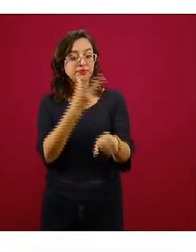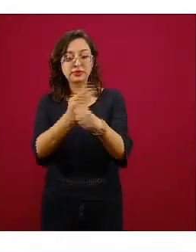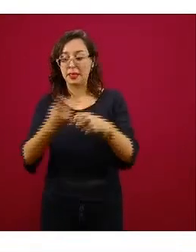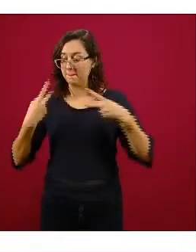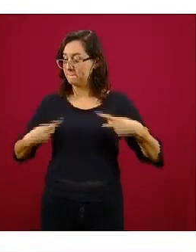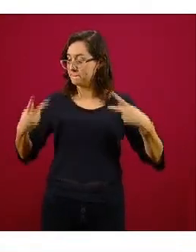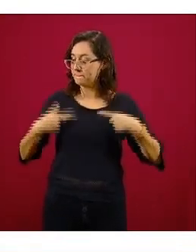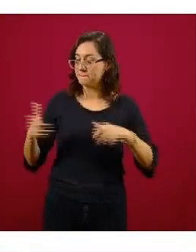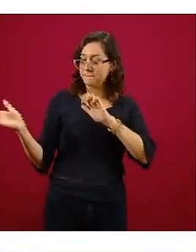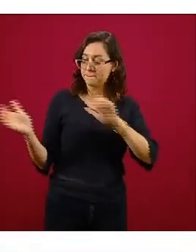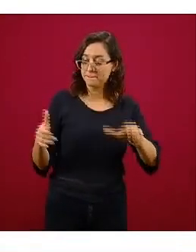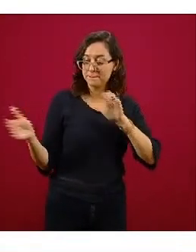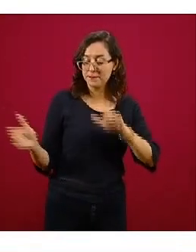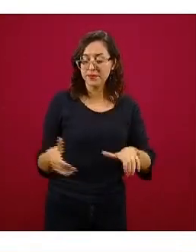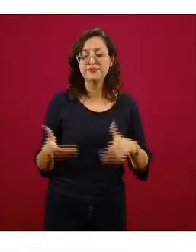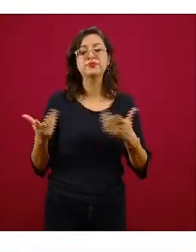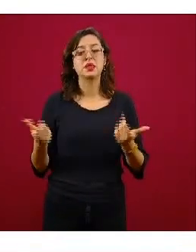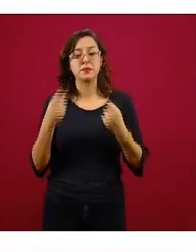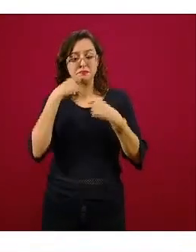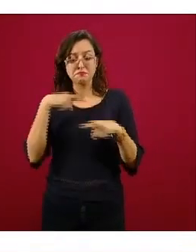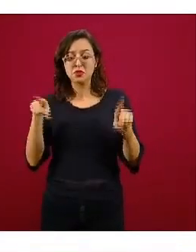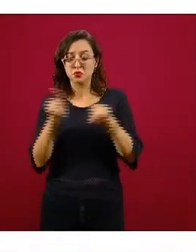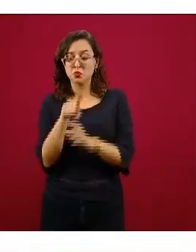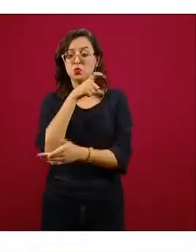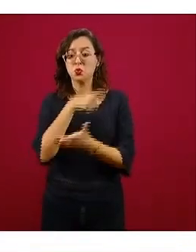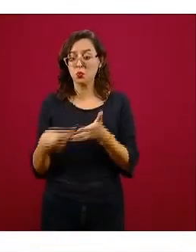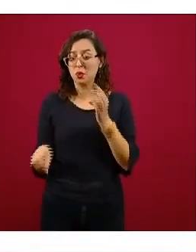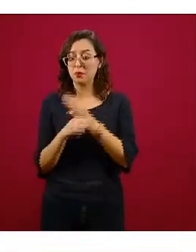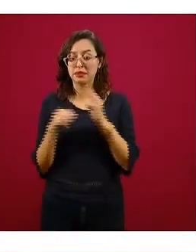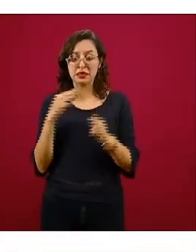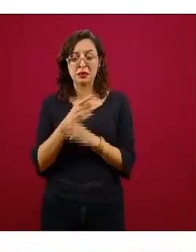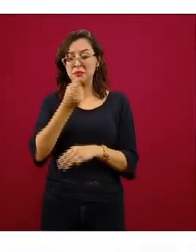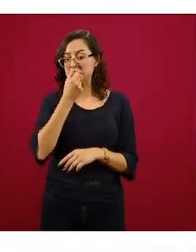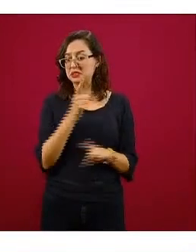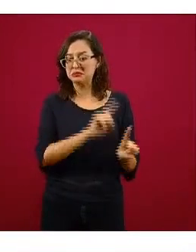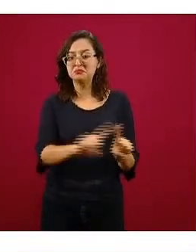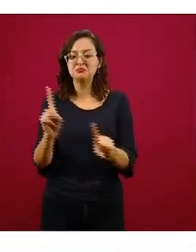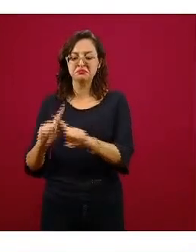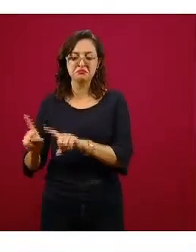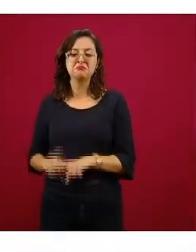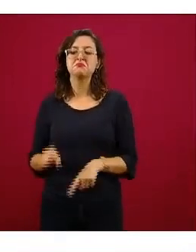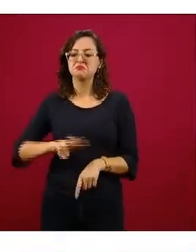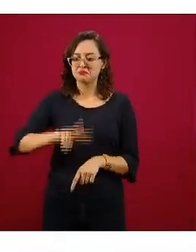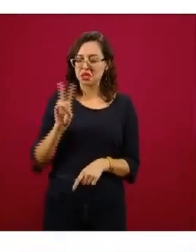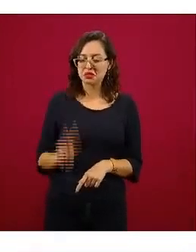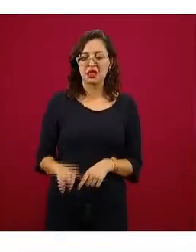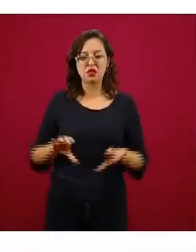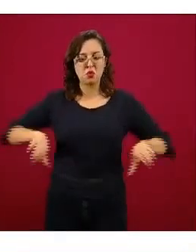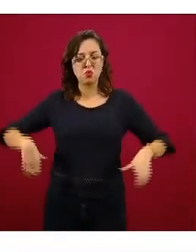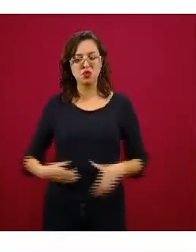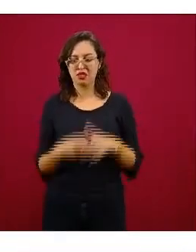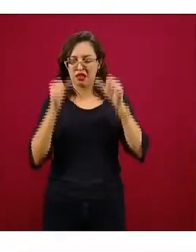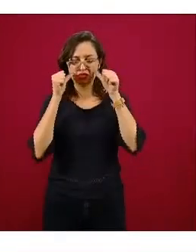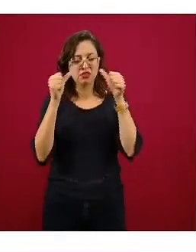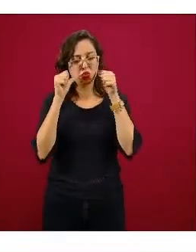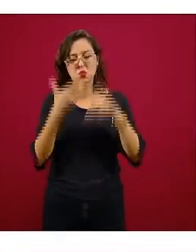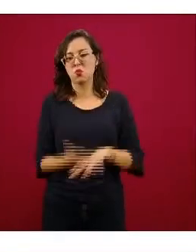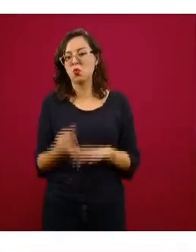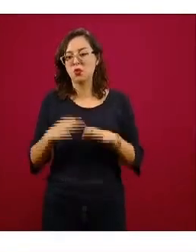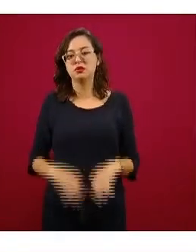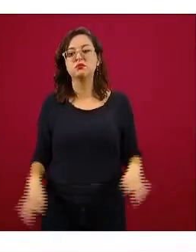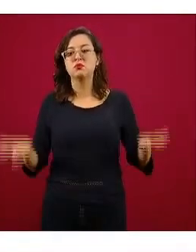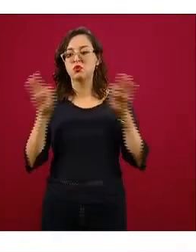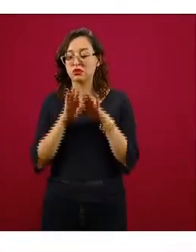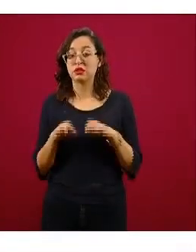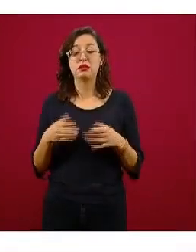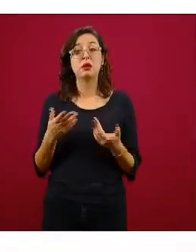de personal, compra de insumos para poder hacer realidad esta estrategia, que creemos que es fundamental, especialmente en estos